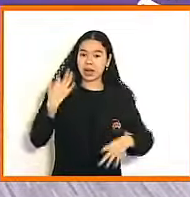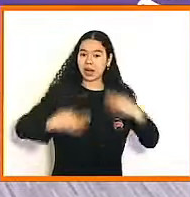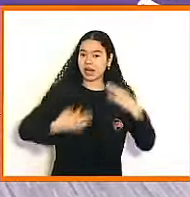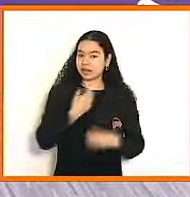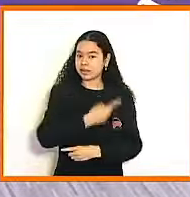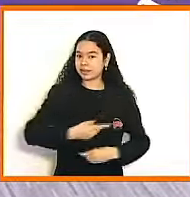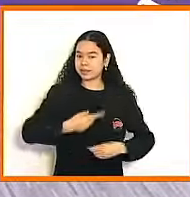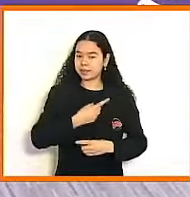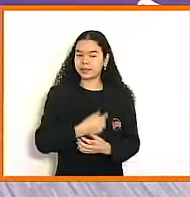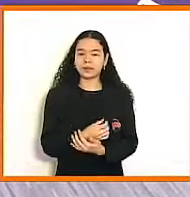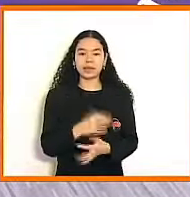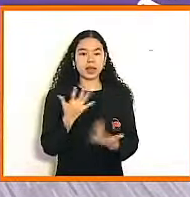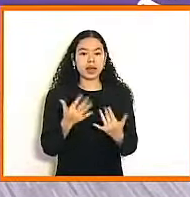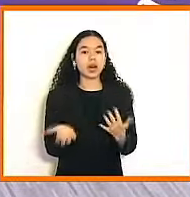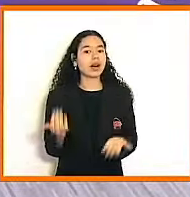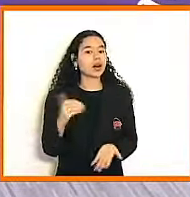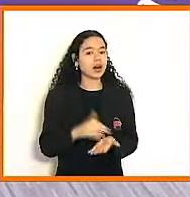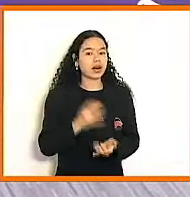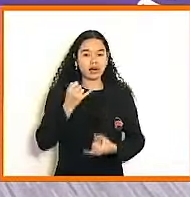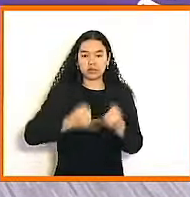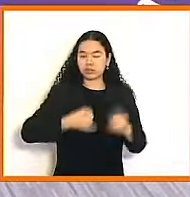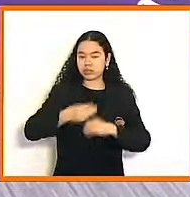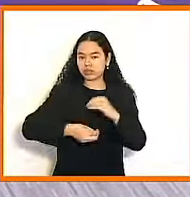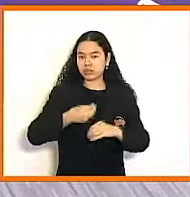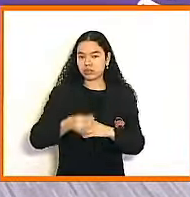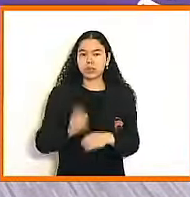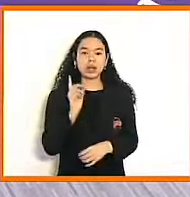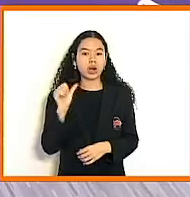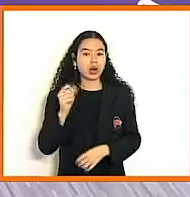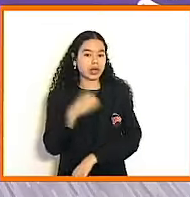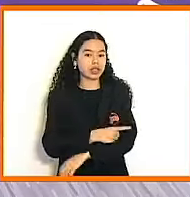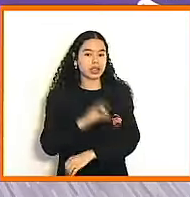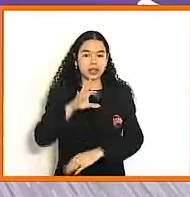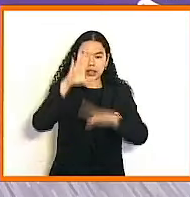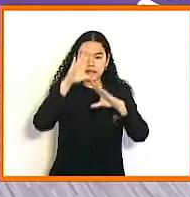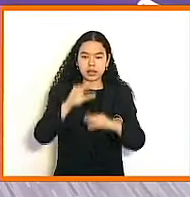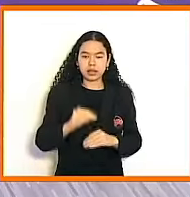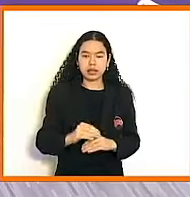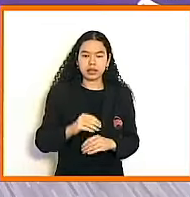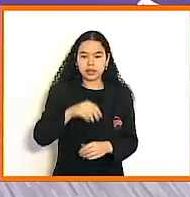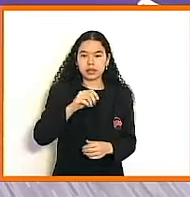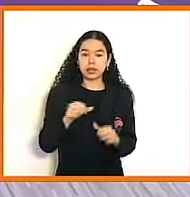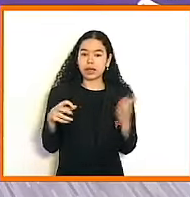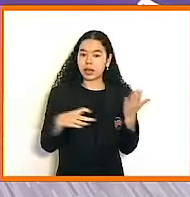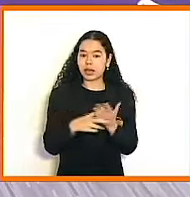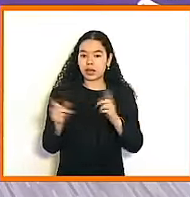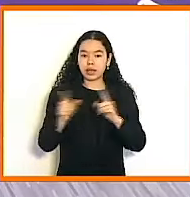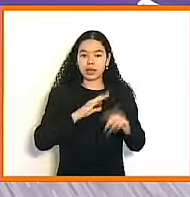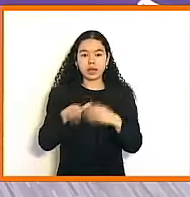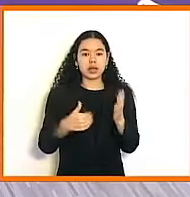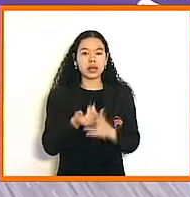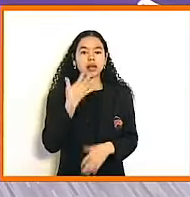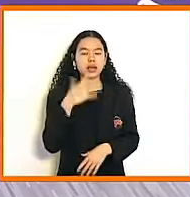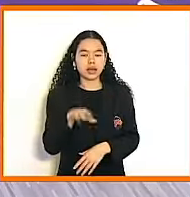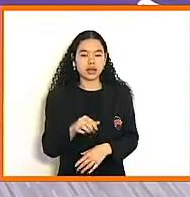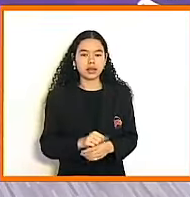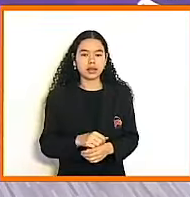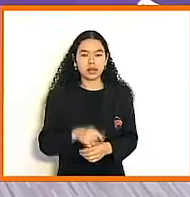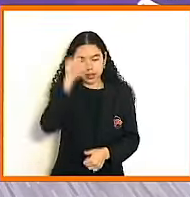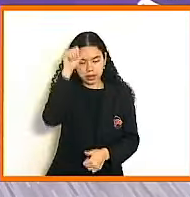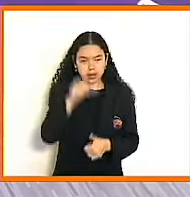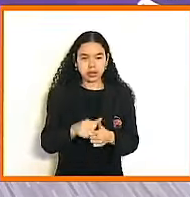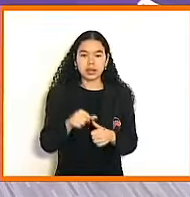y diversión. Y los esperamos en nuestro último sorteo del día de hoy a las 9 en punto de la noche con boleto en mano y deseándote muchísima suerte.